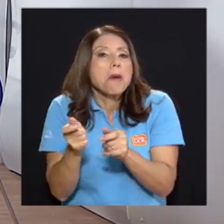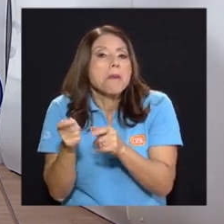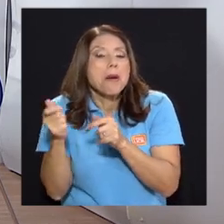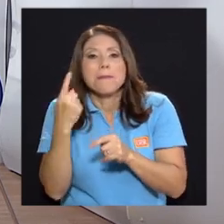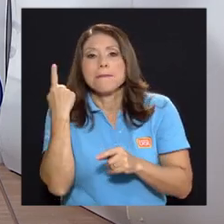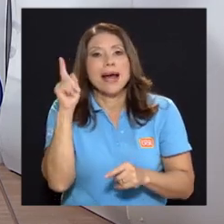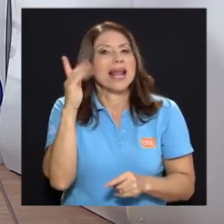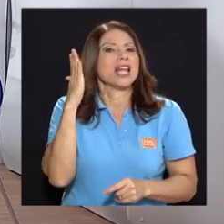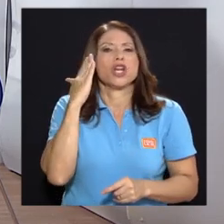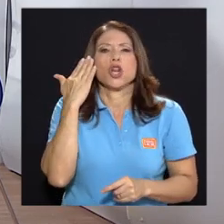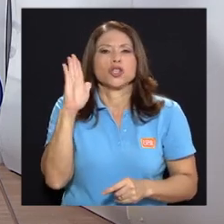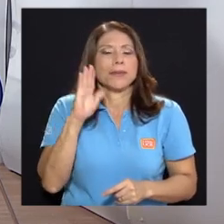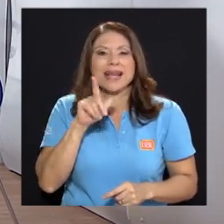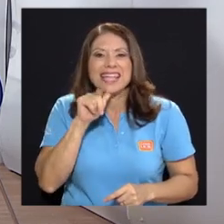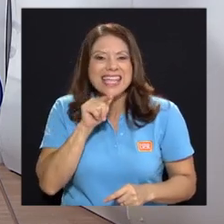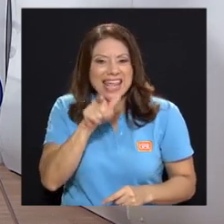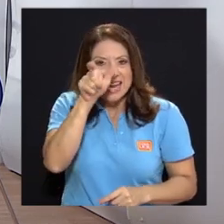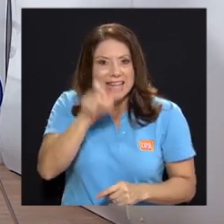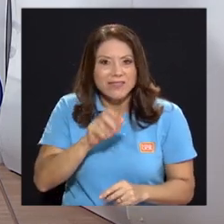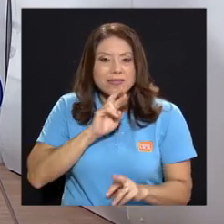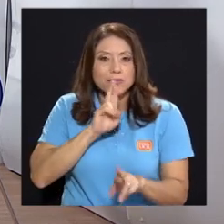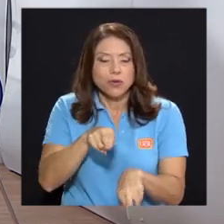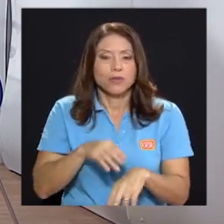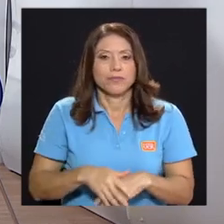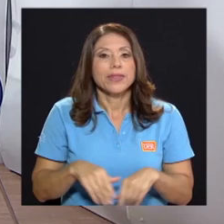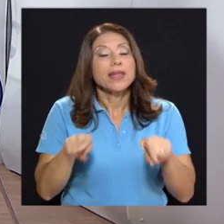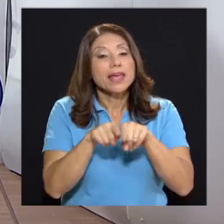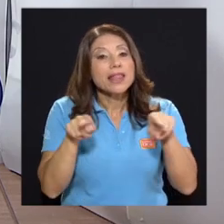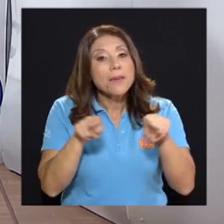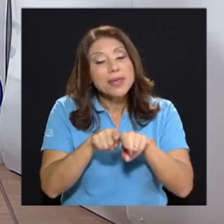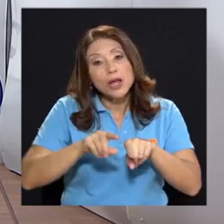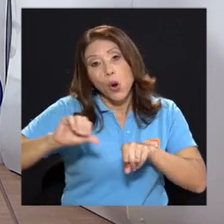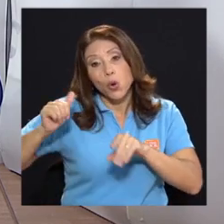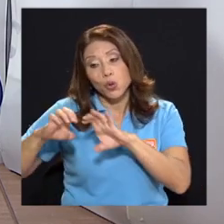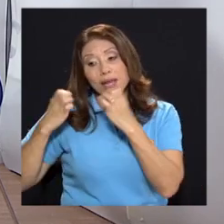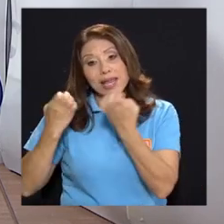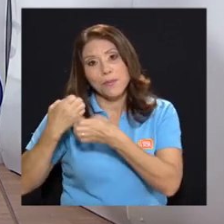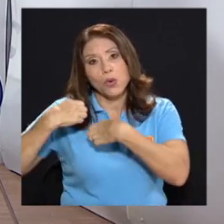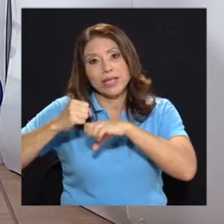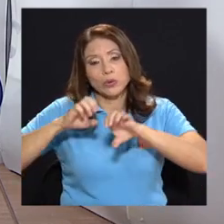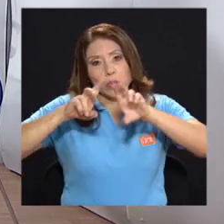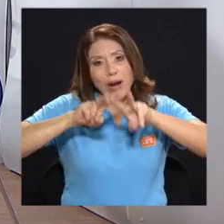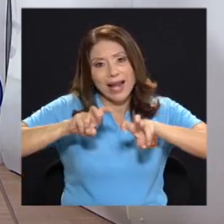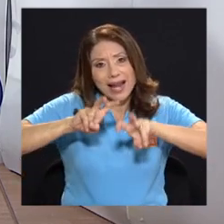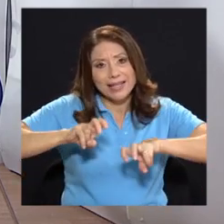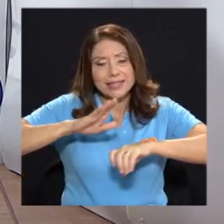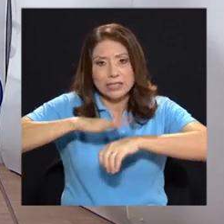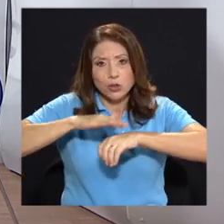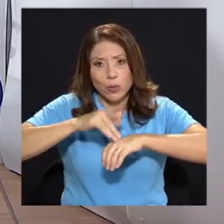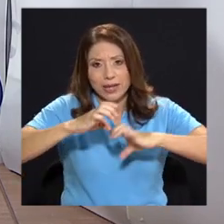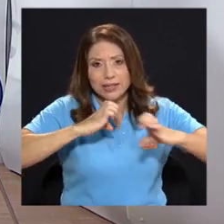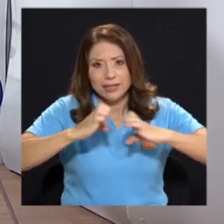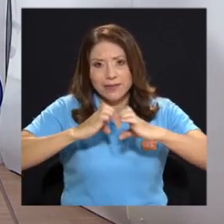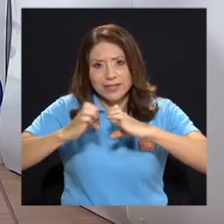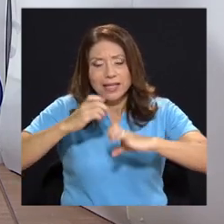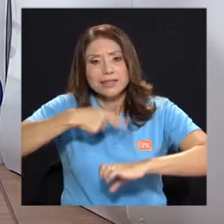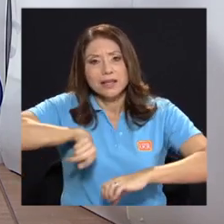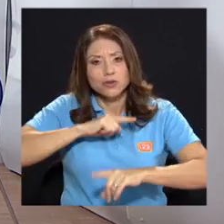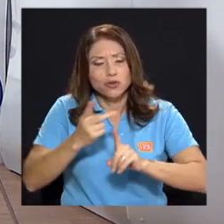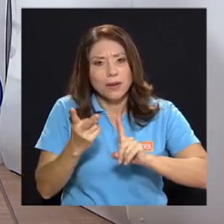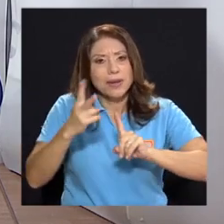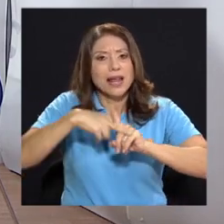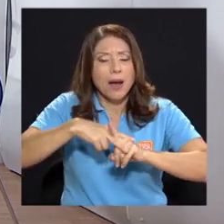clara perdíamos y además hay un análisis que nos hizo otro equipo sobre las entrevistas que aplicamos incluso